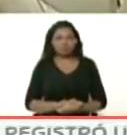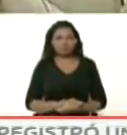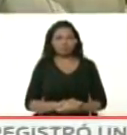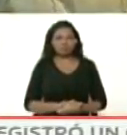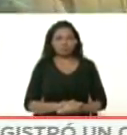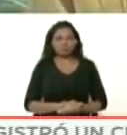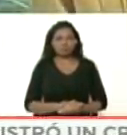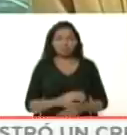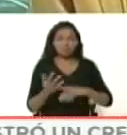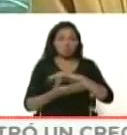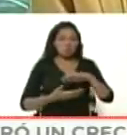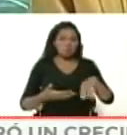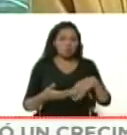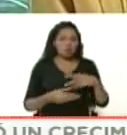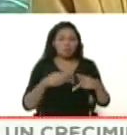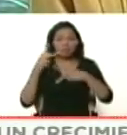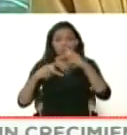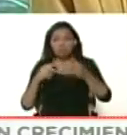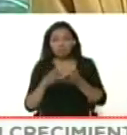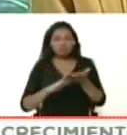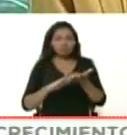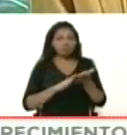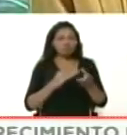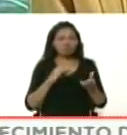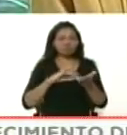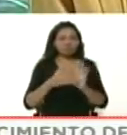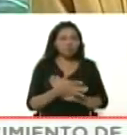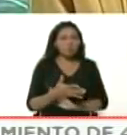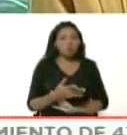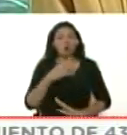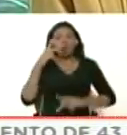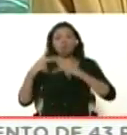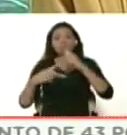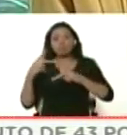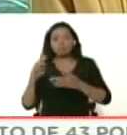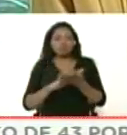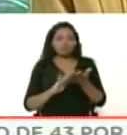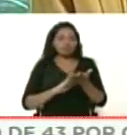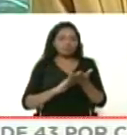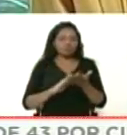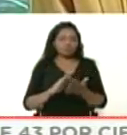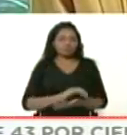Y los problemas políticos se resuelven con política.